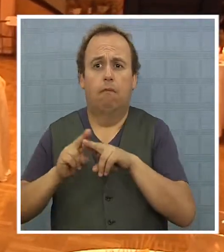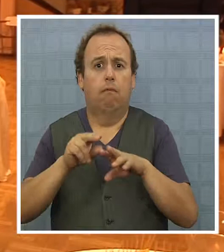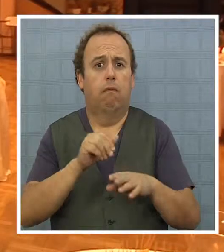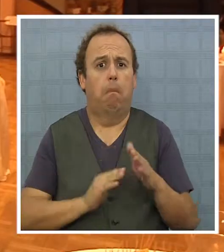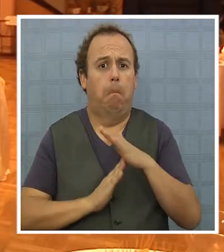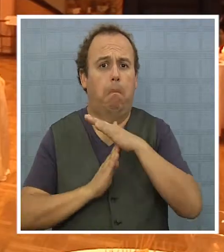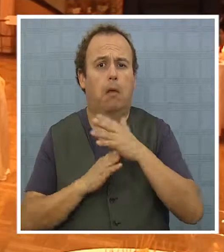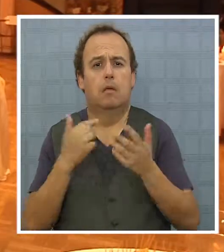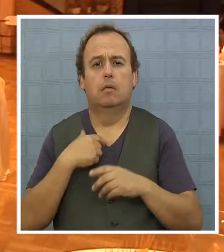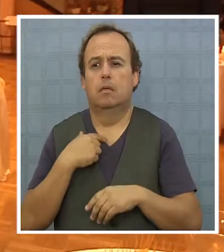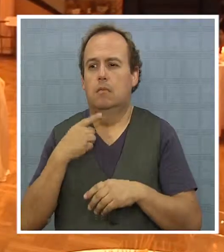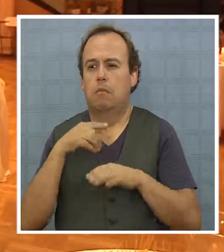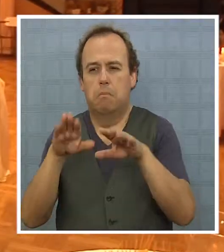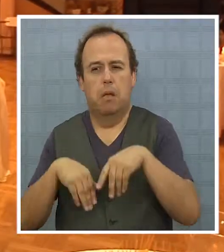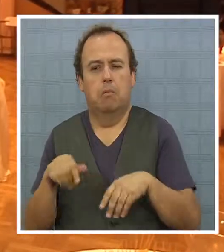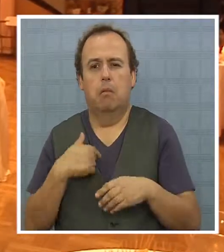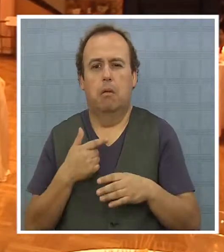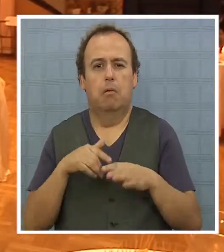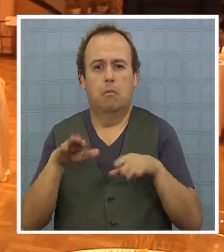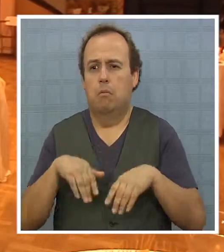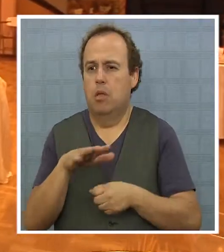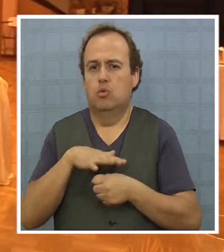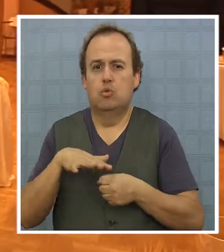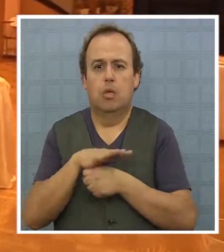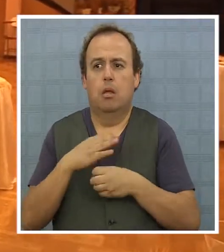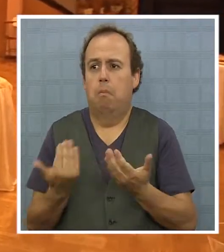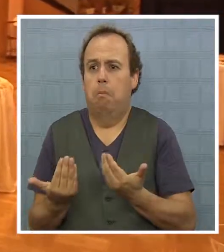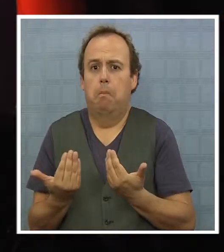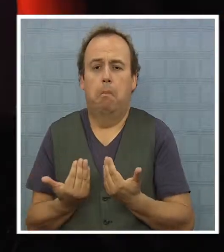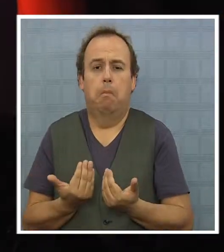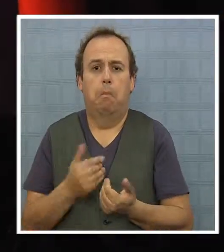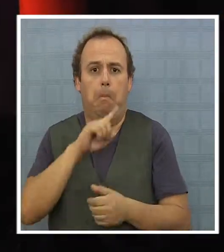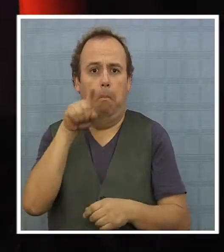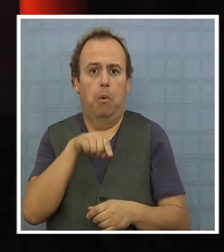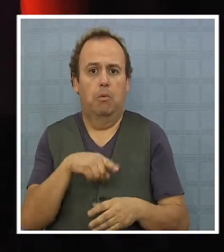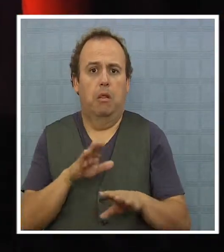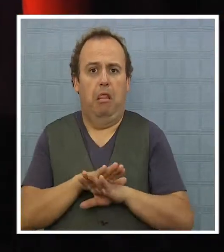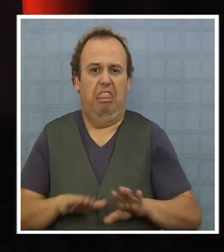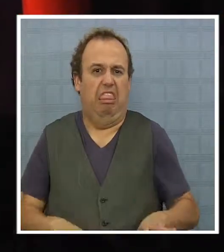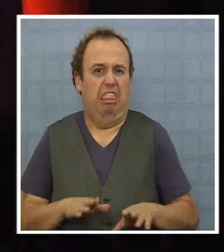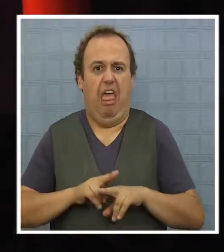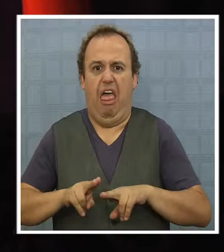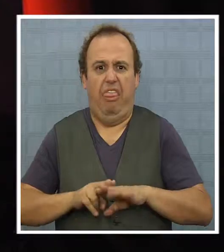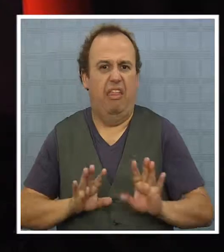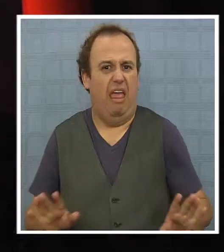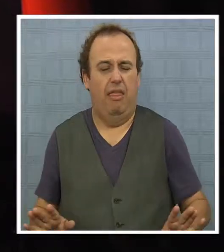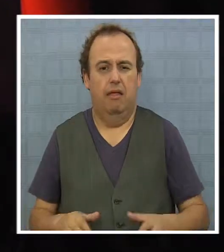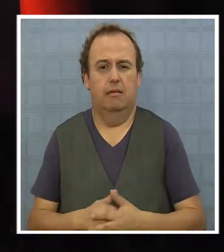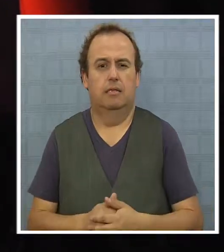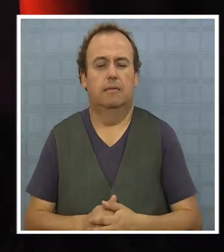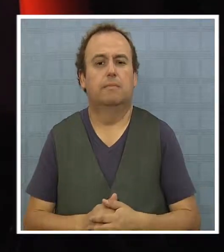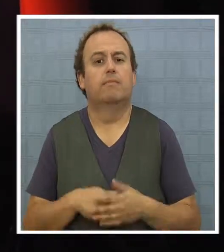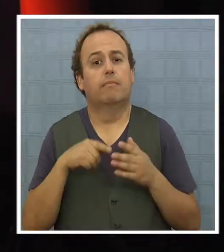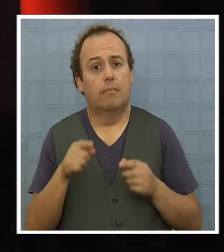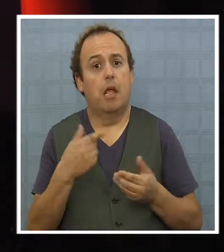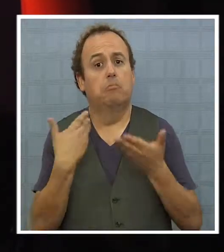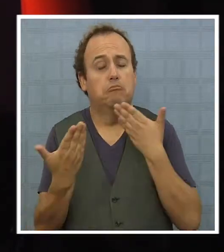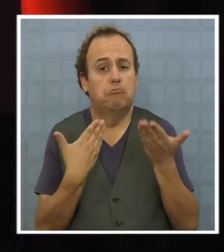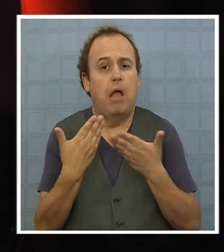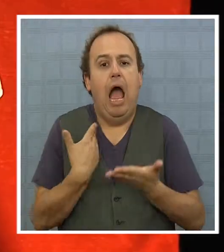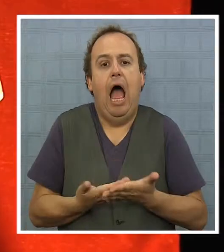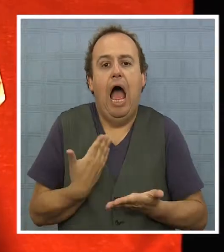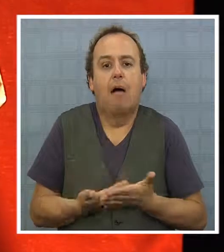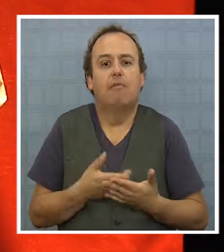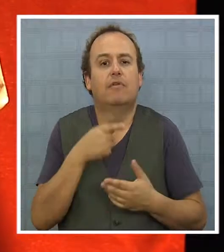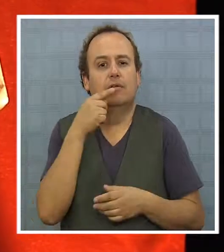a los chiquillos del teatro, que están los mismos y todo, y están con la misma situación esperando a ver qué pasa, porque el teatro la verdad que no se ha hecho absolutamente nada. En este diálogo aprovechamos